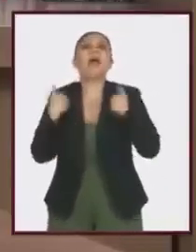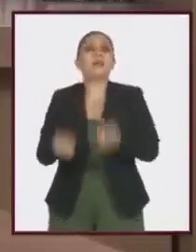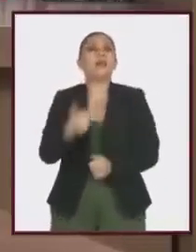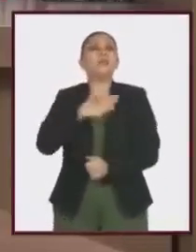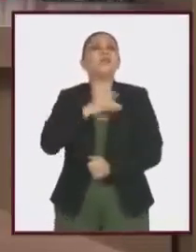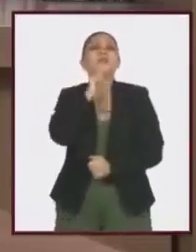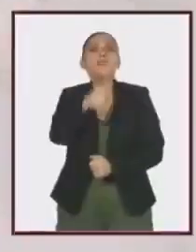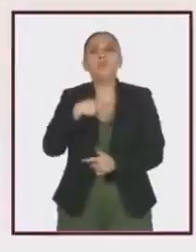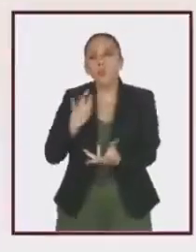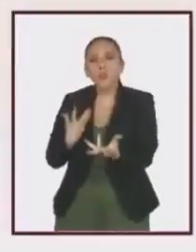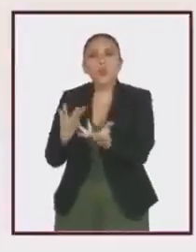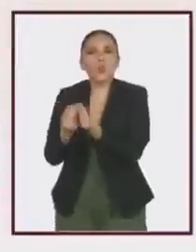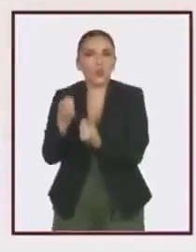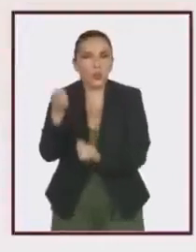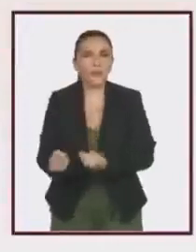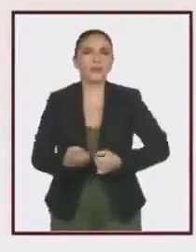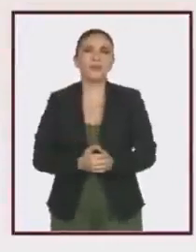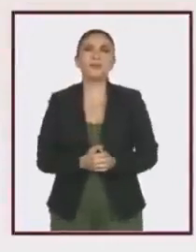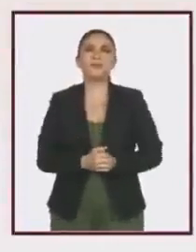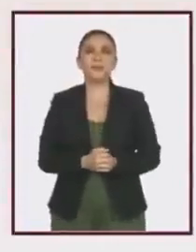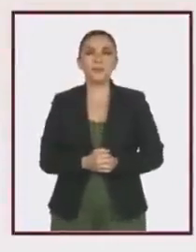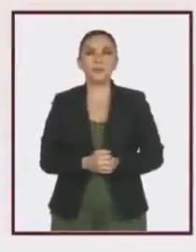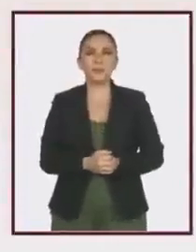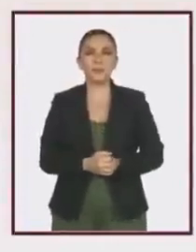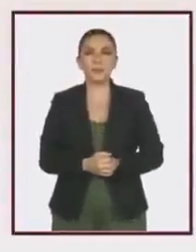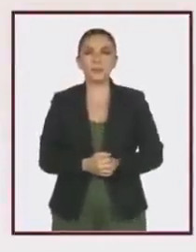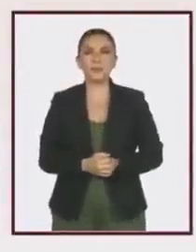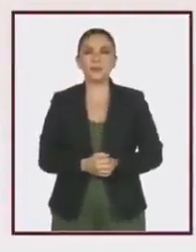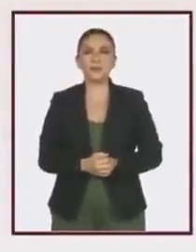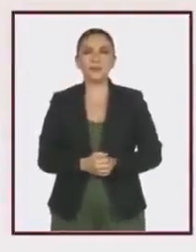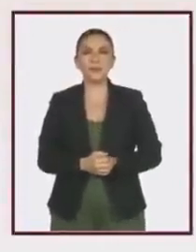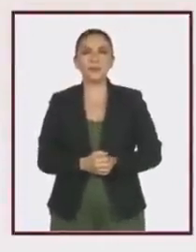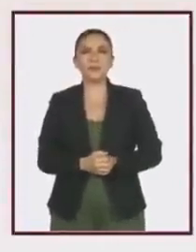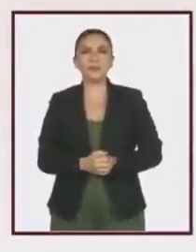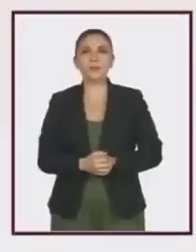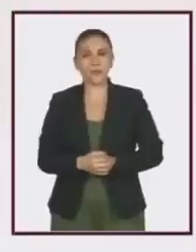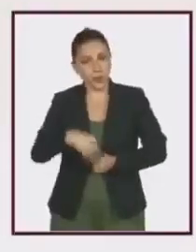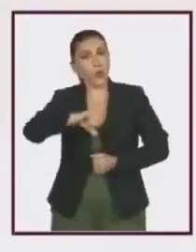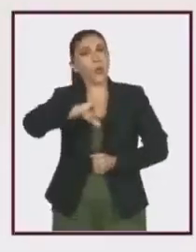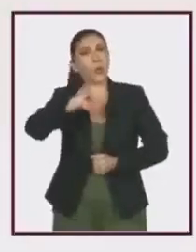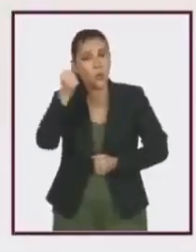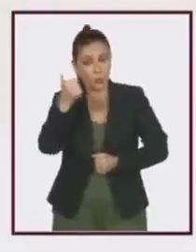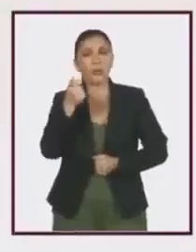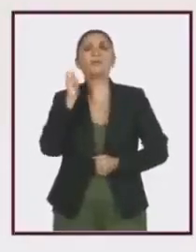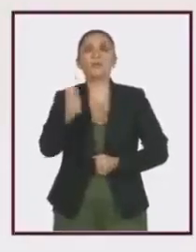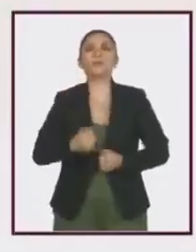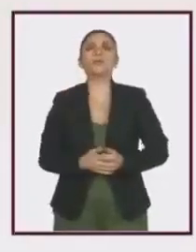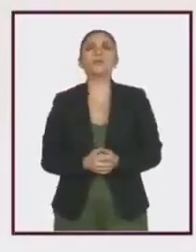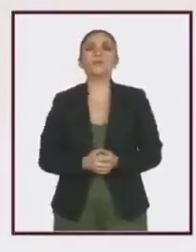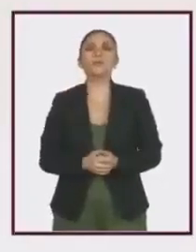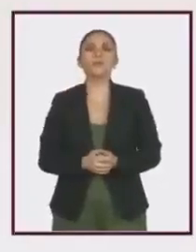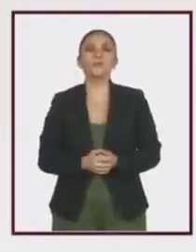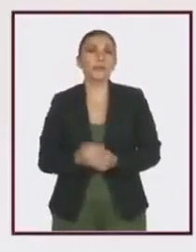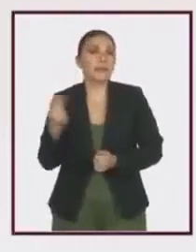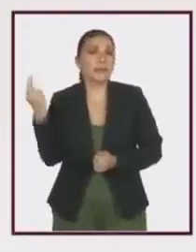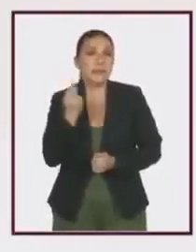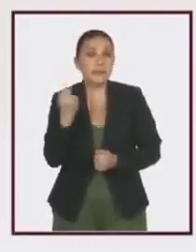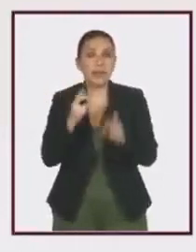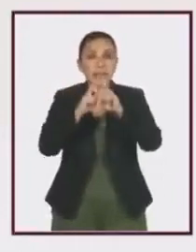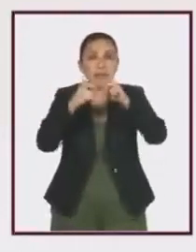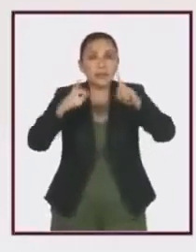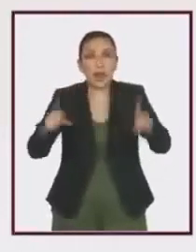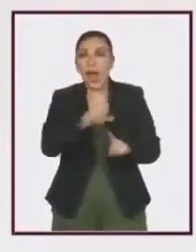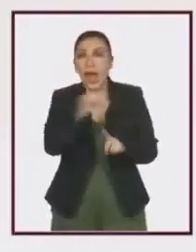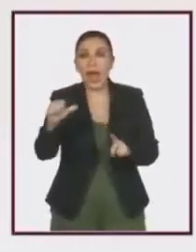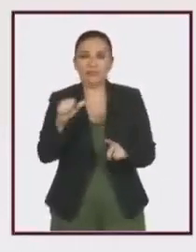parte de ella. El séptimo rasgo del perfil va a plantear que desarrollemos en las niñas,